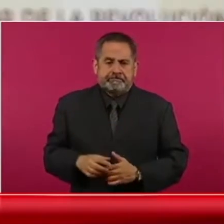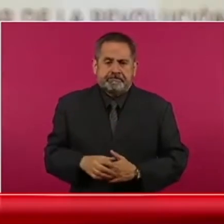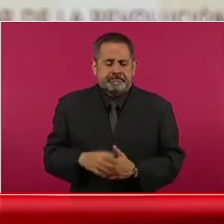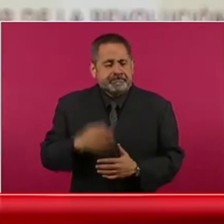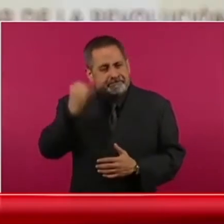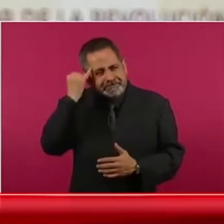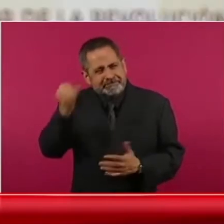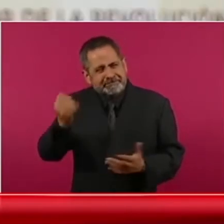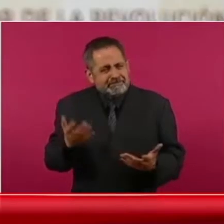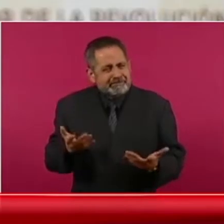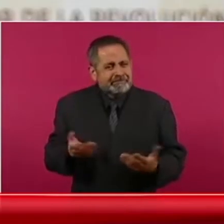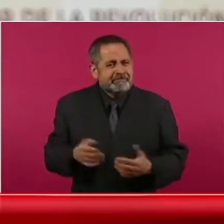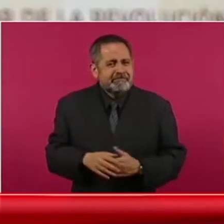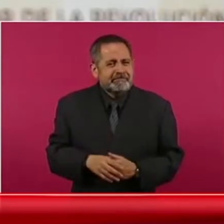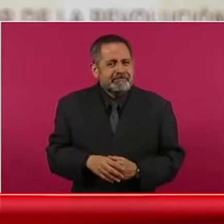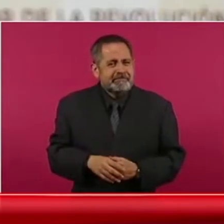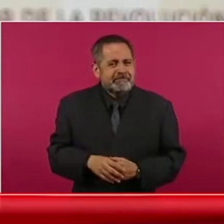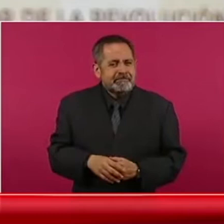Imagínense,